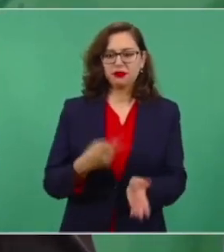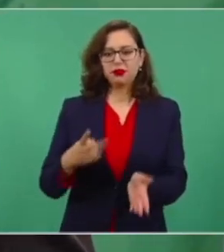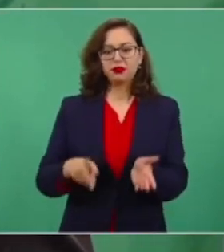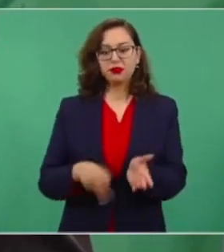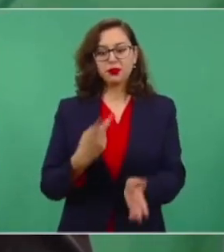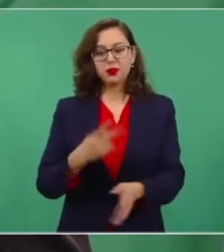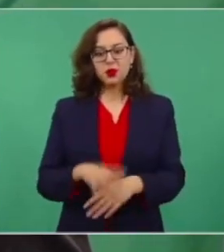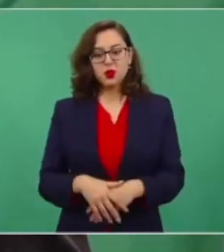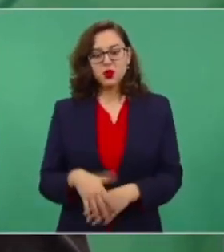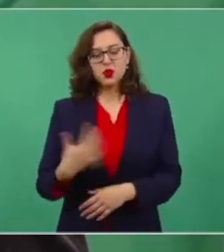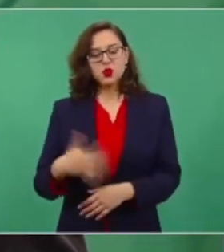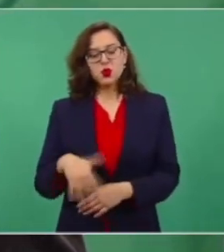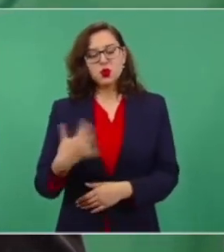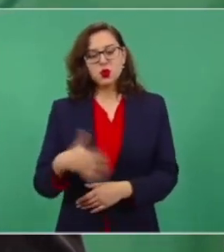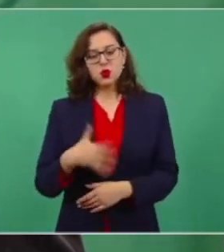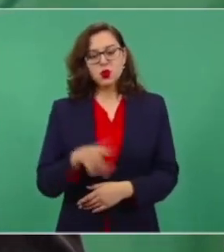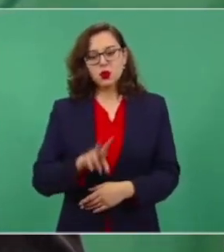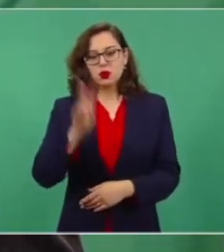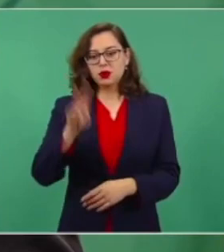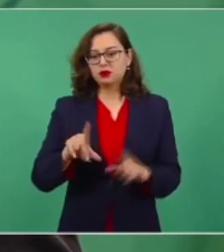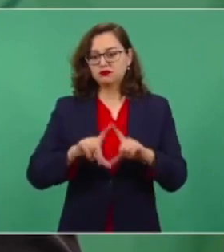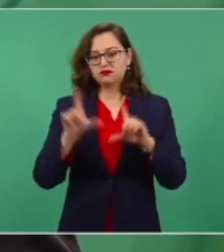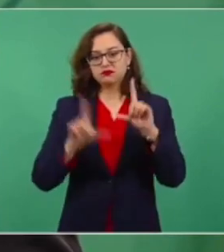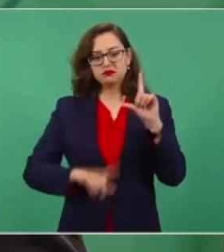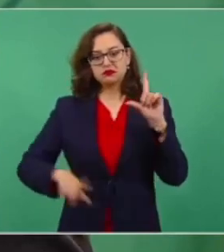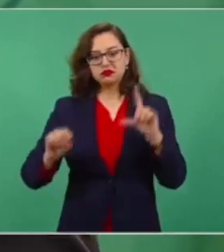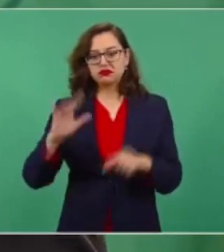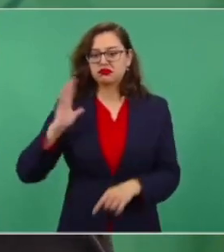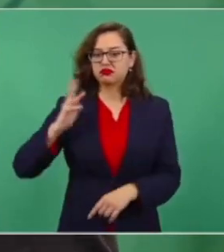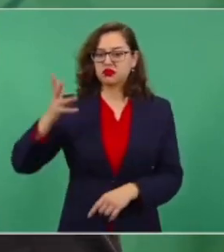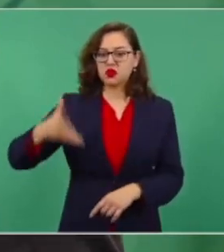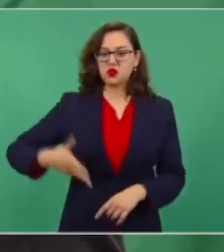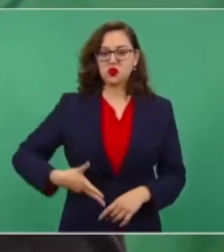que han sido pues una gloria del deporte de México.